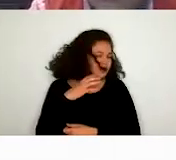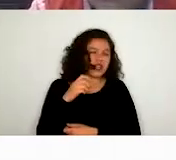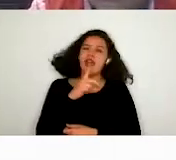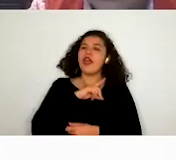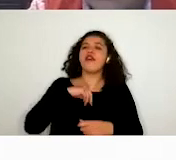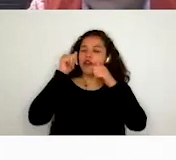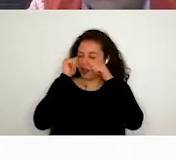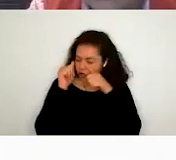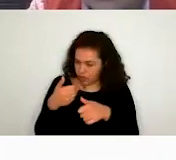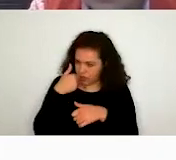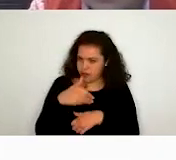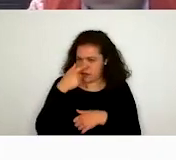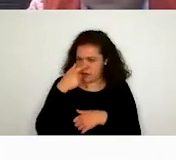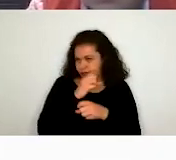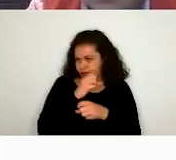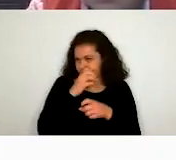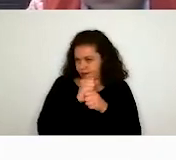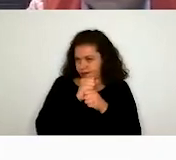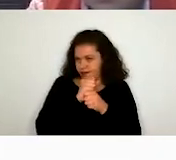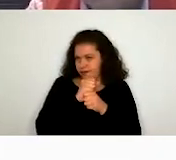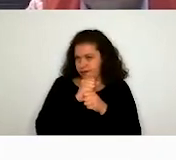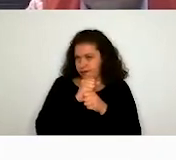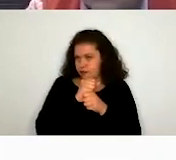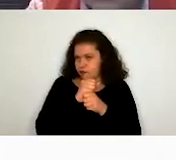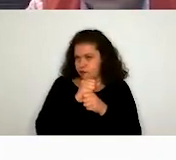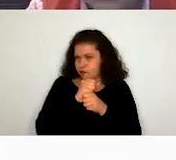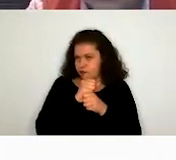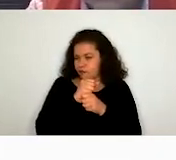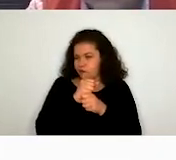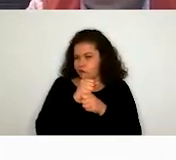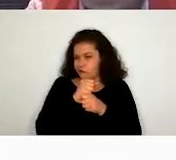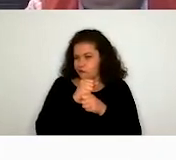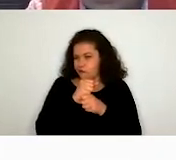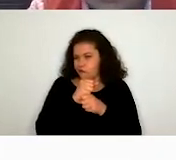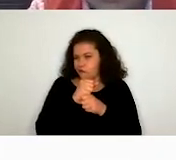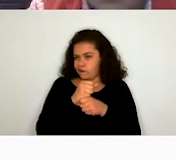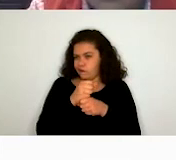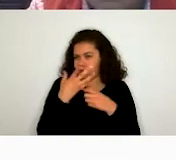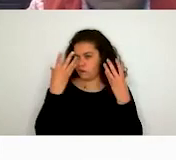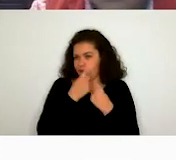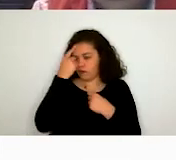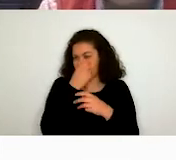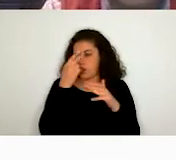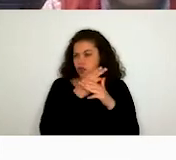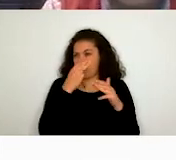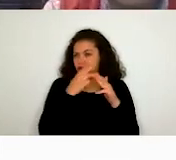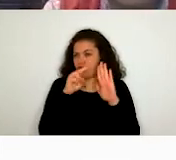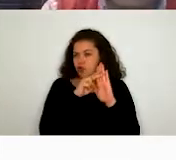pendiente de que nuestra señalización esté conforme a la normatividad vigente, ¿de acuerdo?